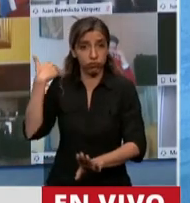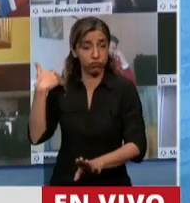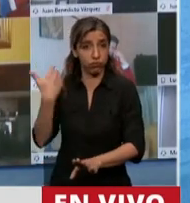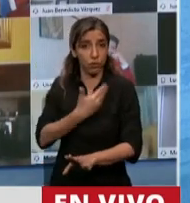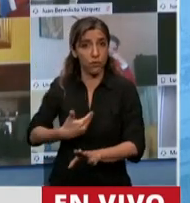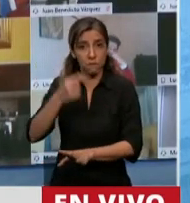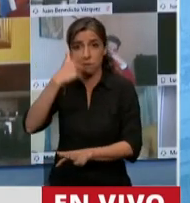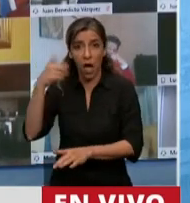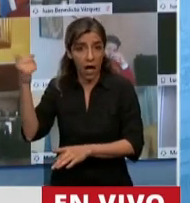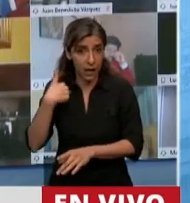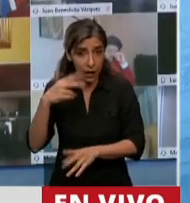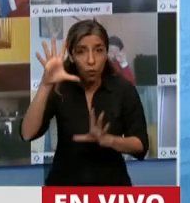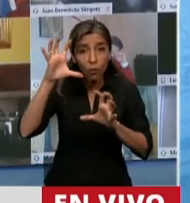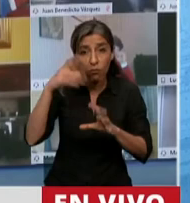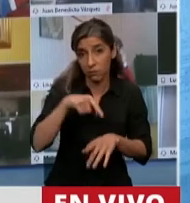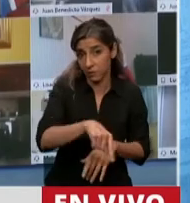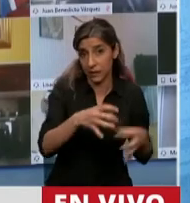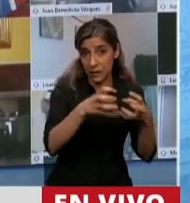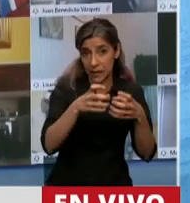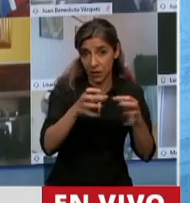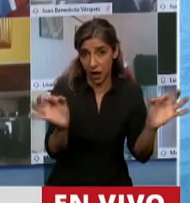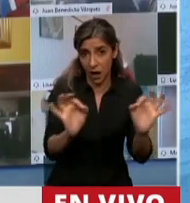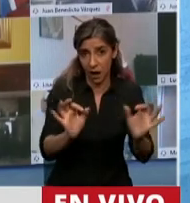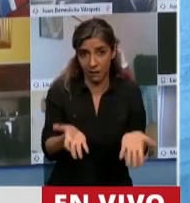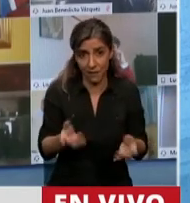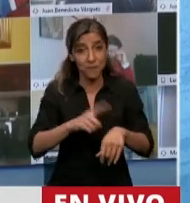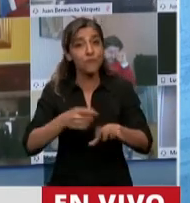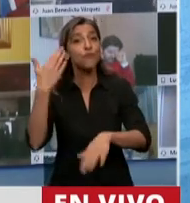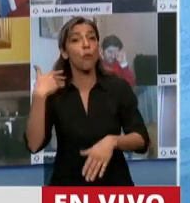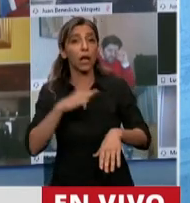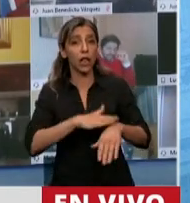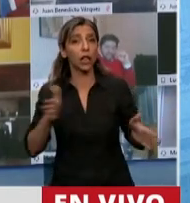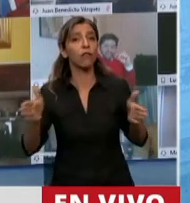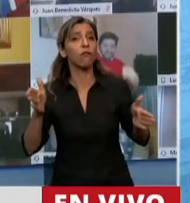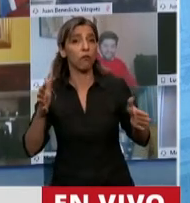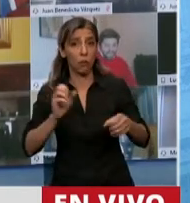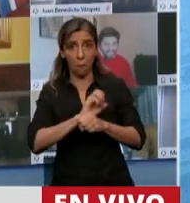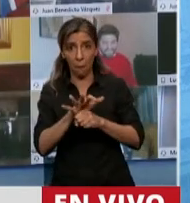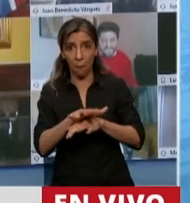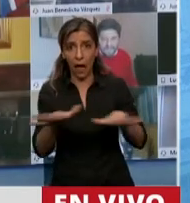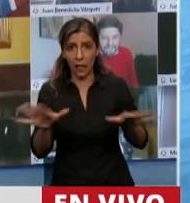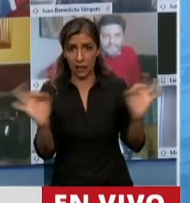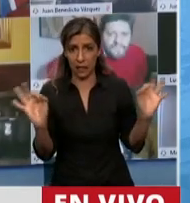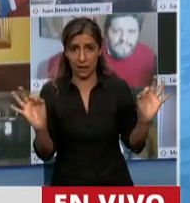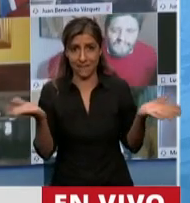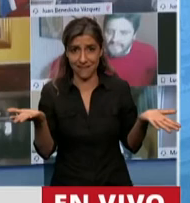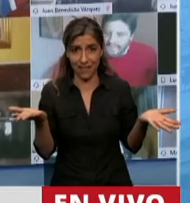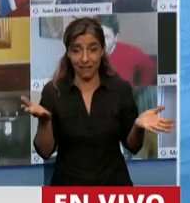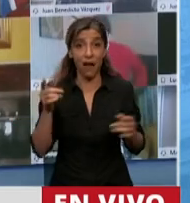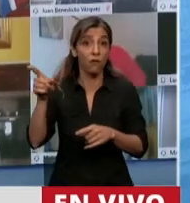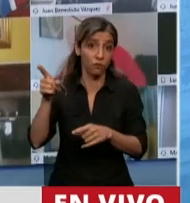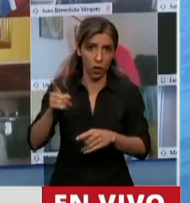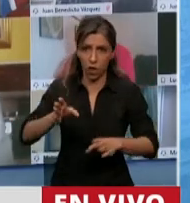había sesiones y no había pandemia tampoco, pero eran ustedes los que gobernaban y eran obsecuentes a esos